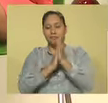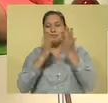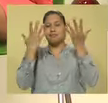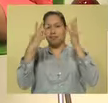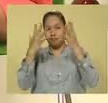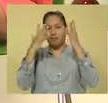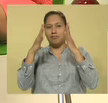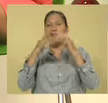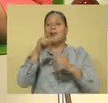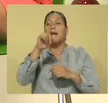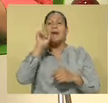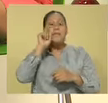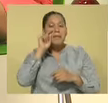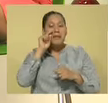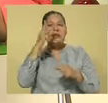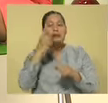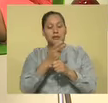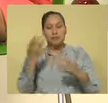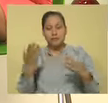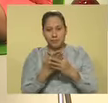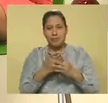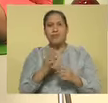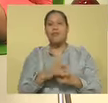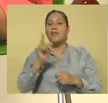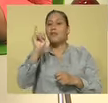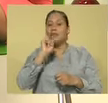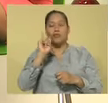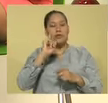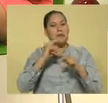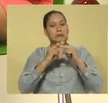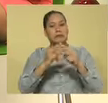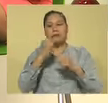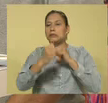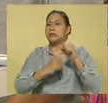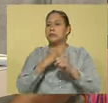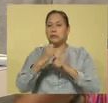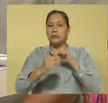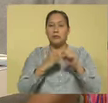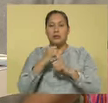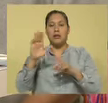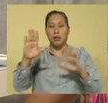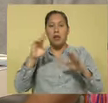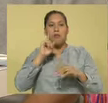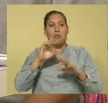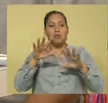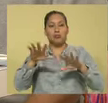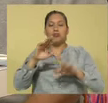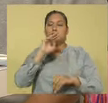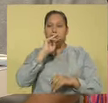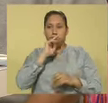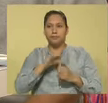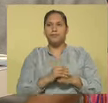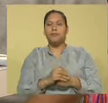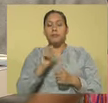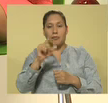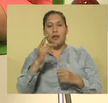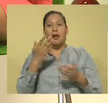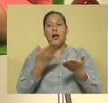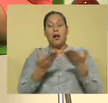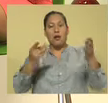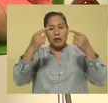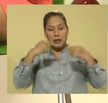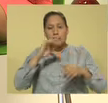bravo! No se Por pierdan, esa diva. no se Mujer, pierdan. qué No, bueno, bárbara. Sí. Gran trayectoria. ahora sí que una supermadre, ¿no? Una diva. No se pierdan